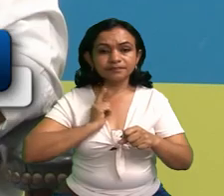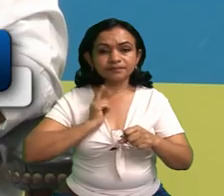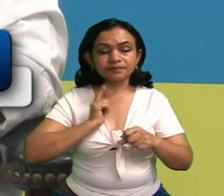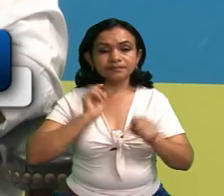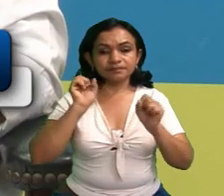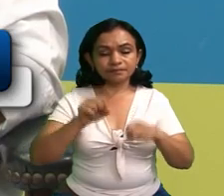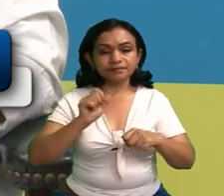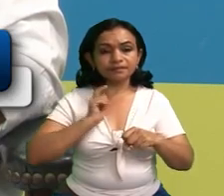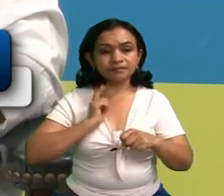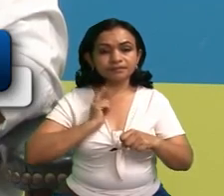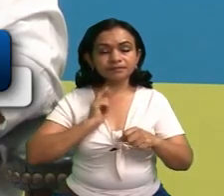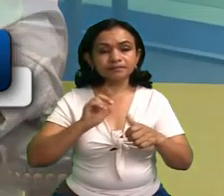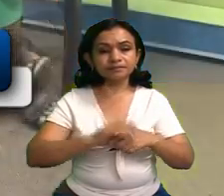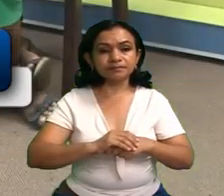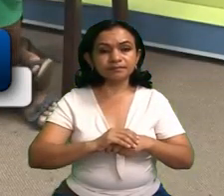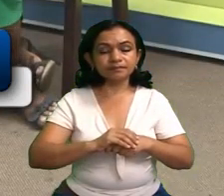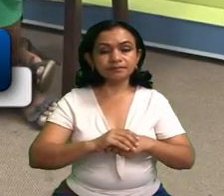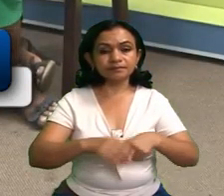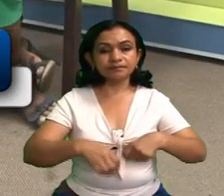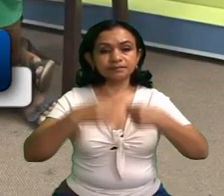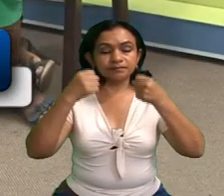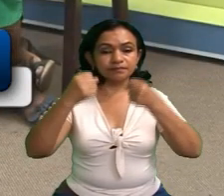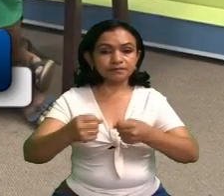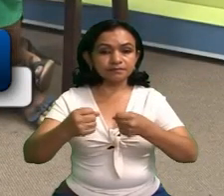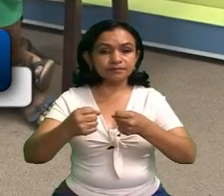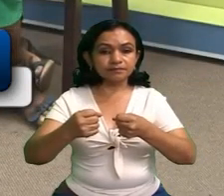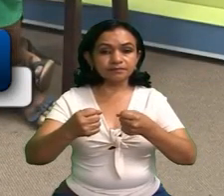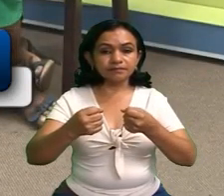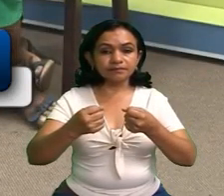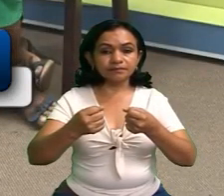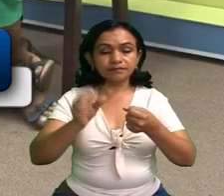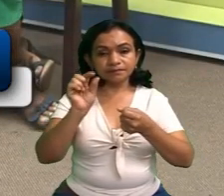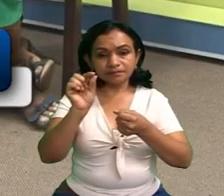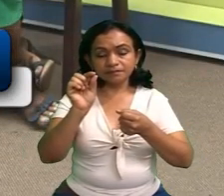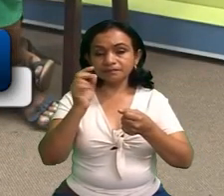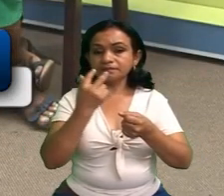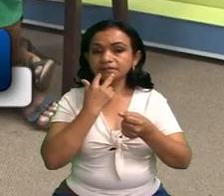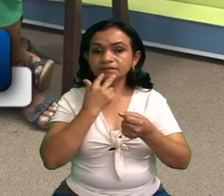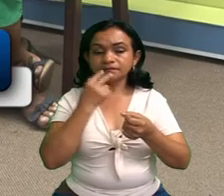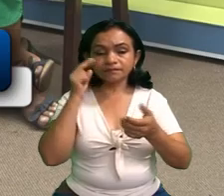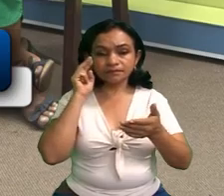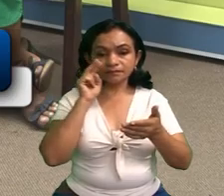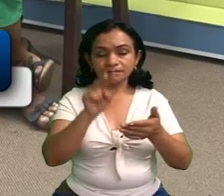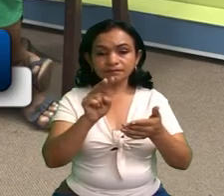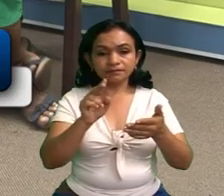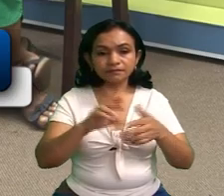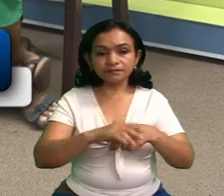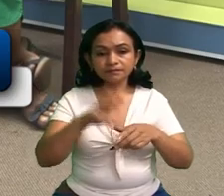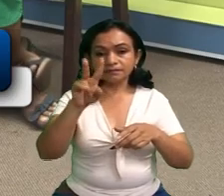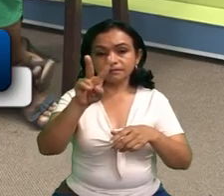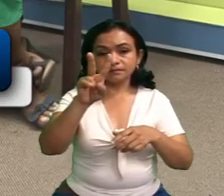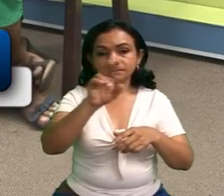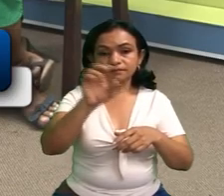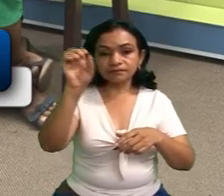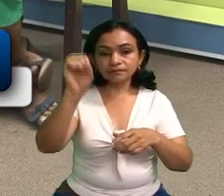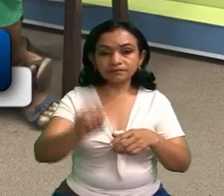pueden tener celulitis. Ahora, en el caso de los varones, hablemos. Es un poco menor, ¿verdad? Es casi nulo. Casi